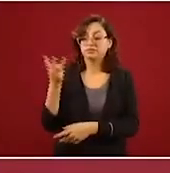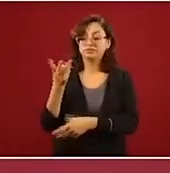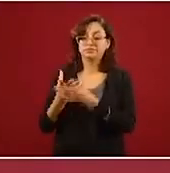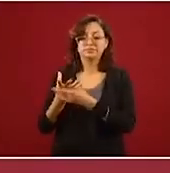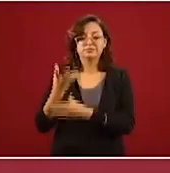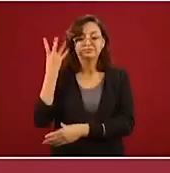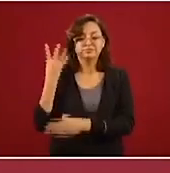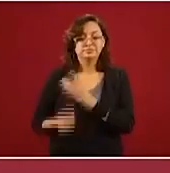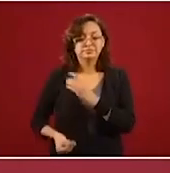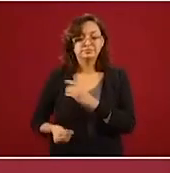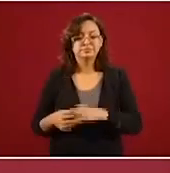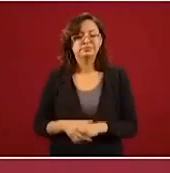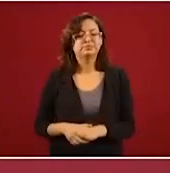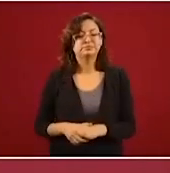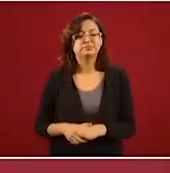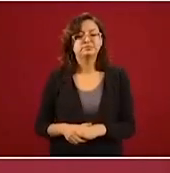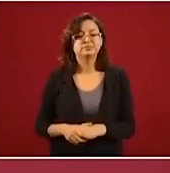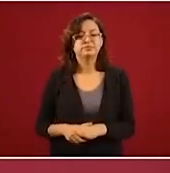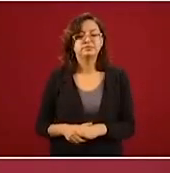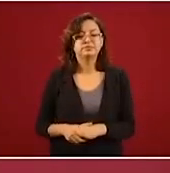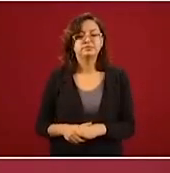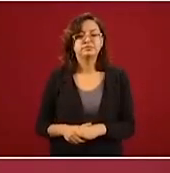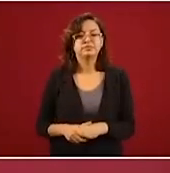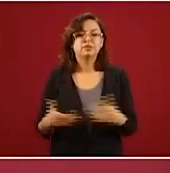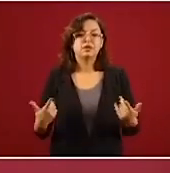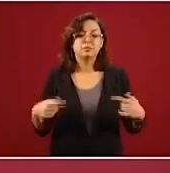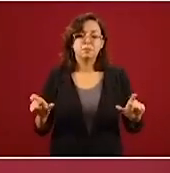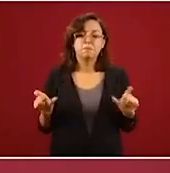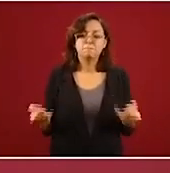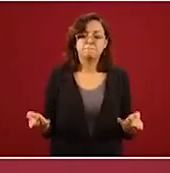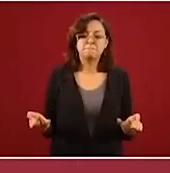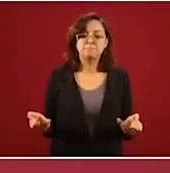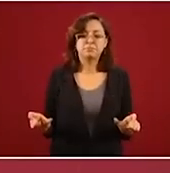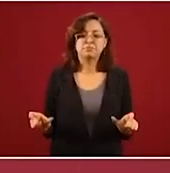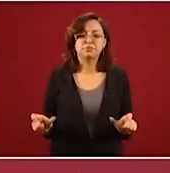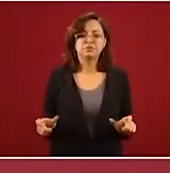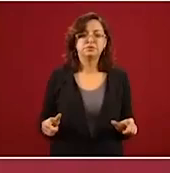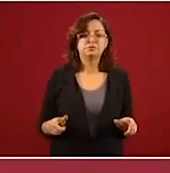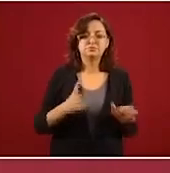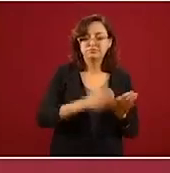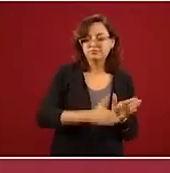pasaron como por 5 supuestos filtros,